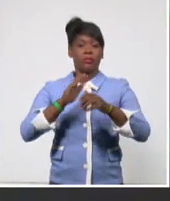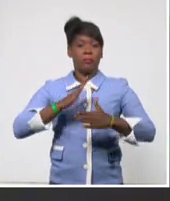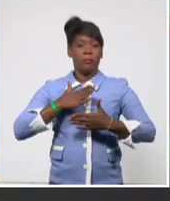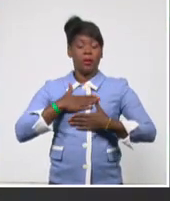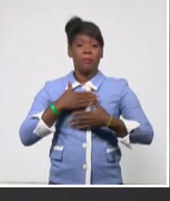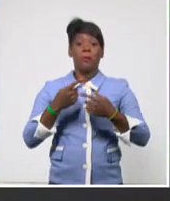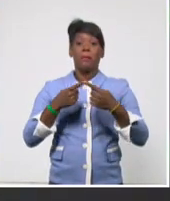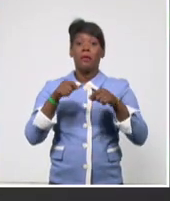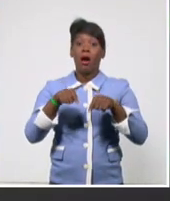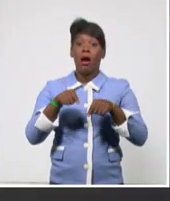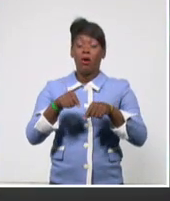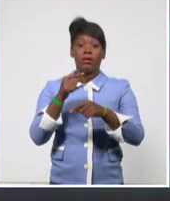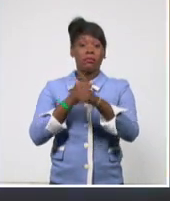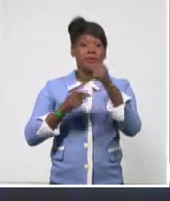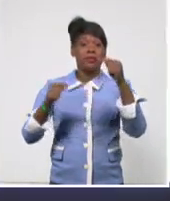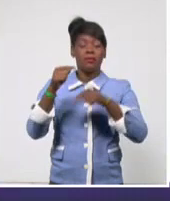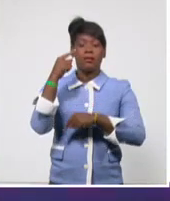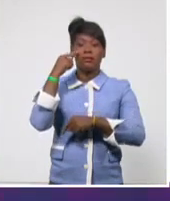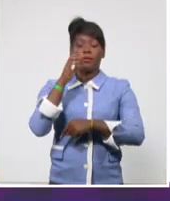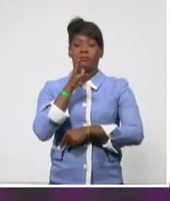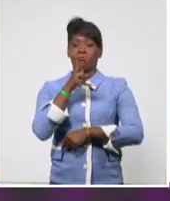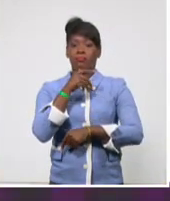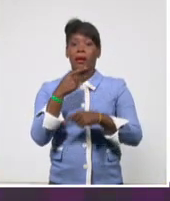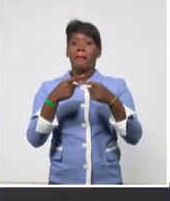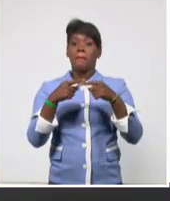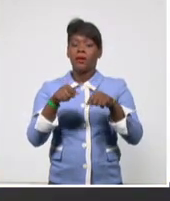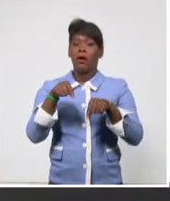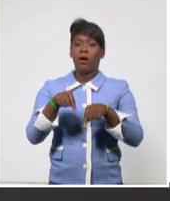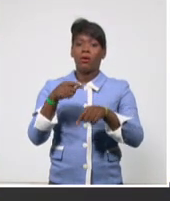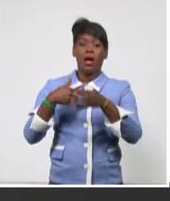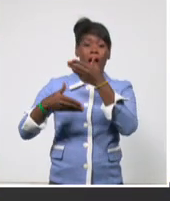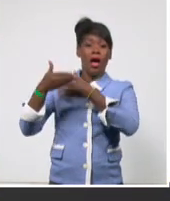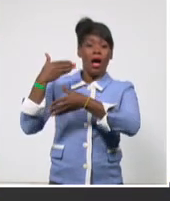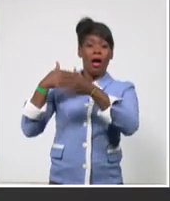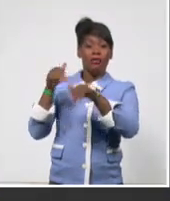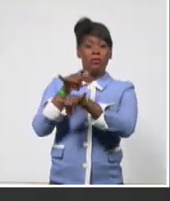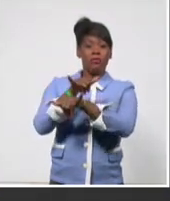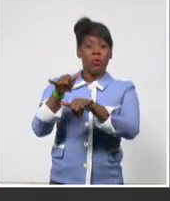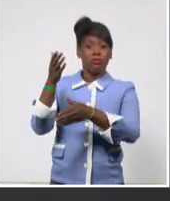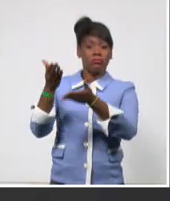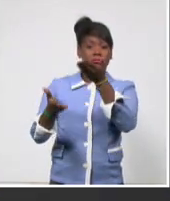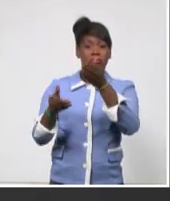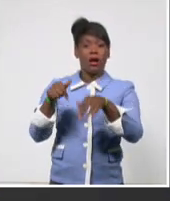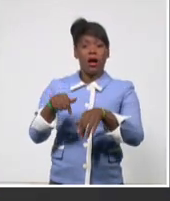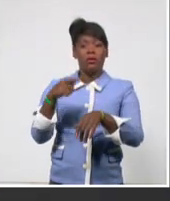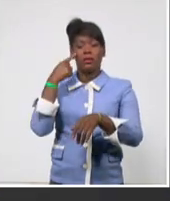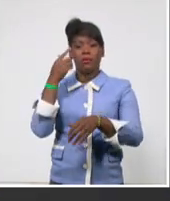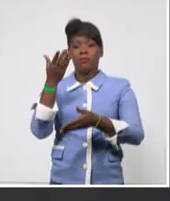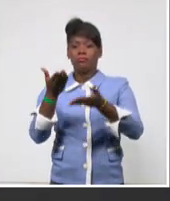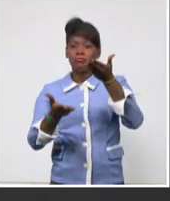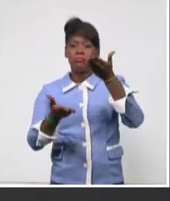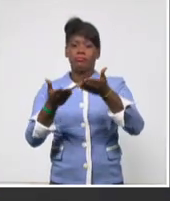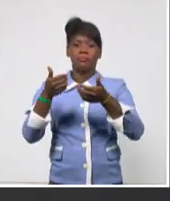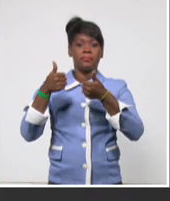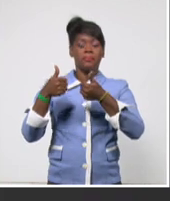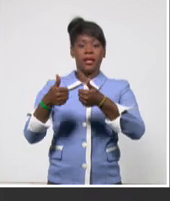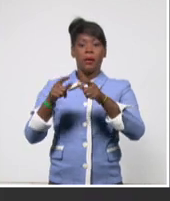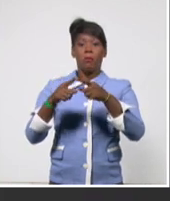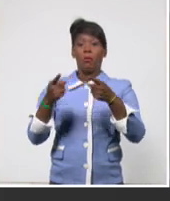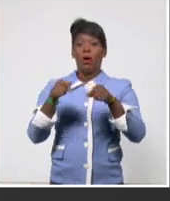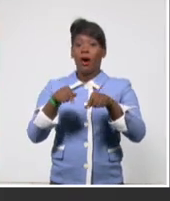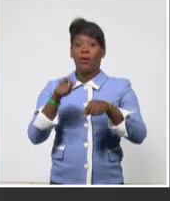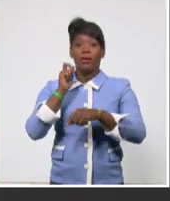representada, aunque en este sentido y en comparación con ediciones anteriores hay un mayor balance, gracias a sendos